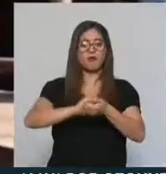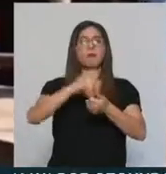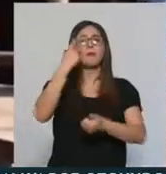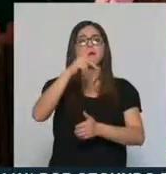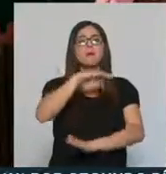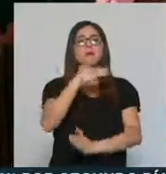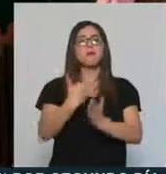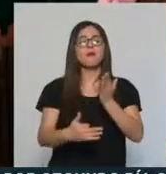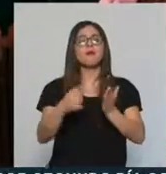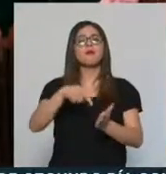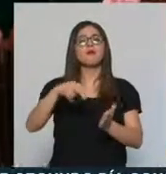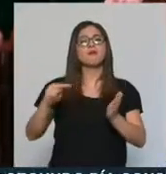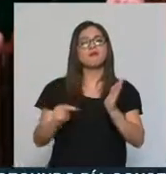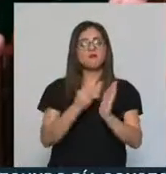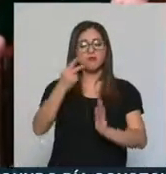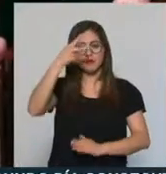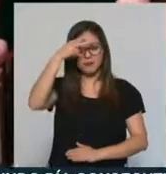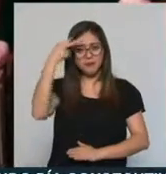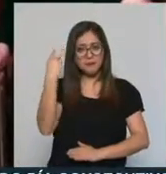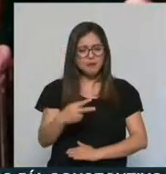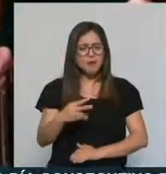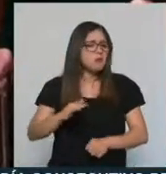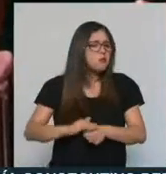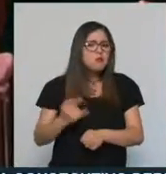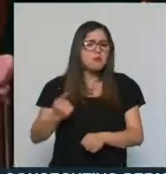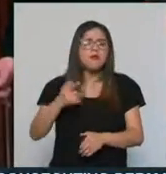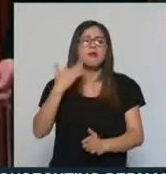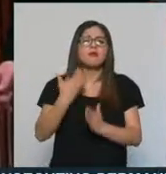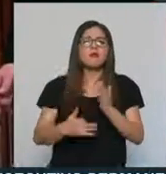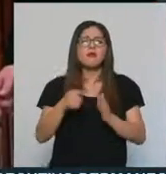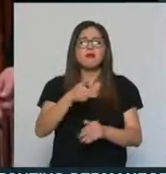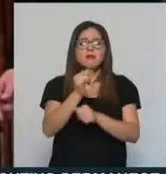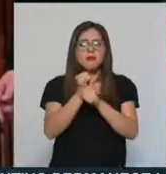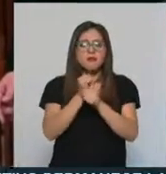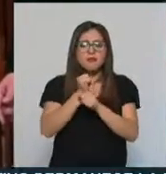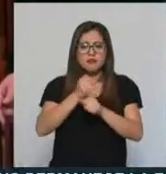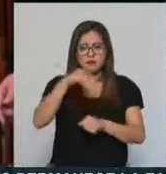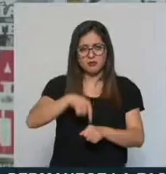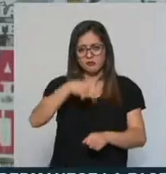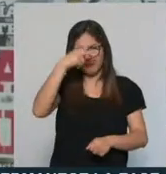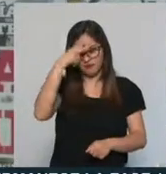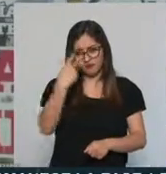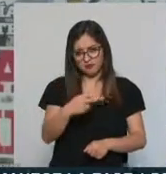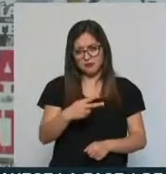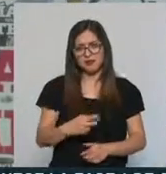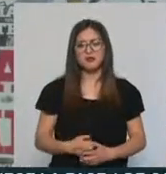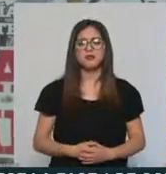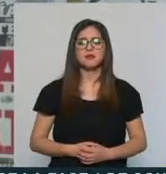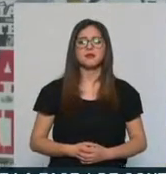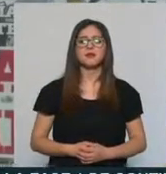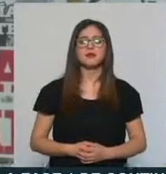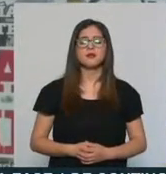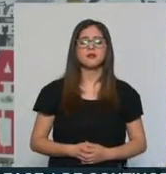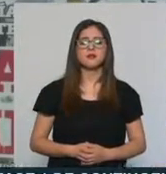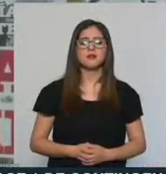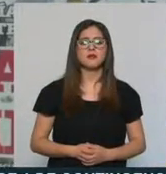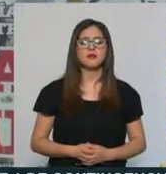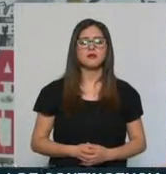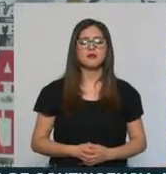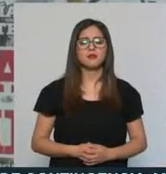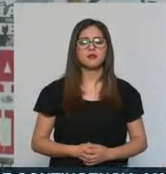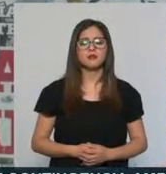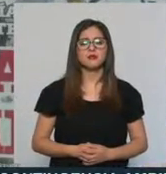México y que es lo que mantiene detenidas estas investigaciones en nuestro país. Hay que señalar que esto es muy importante